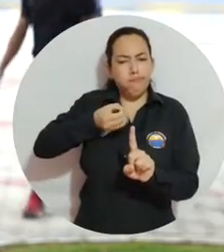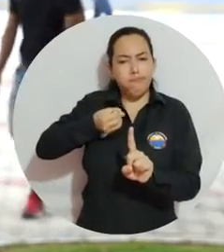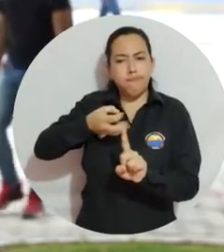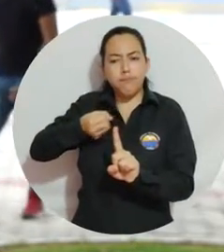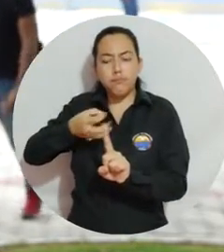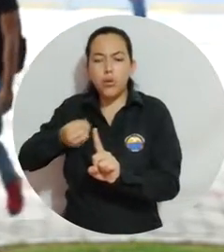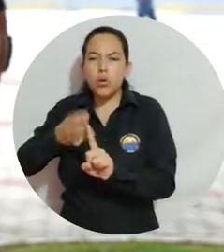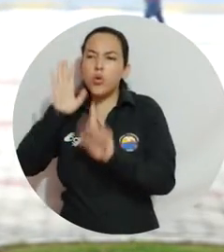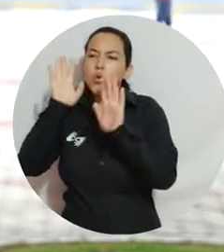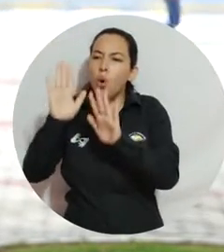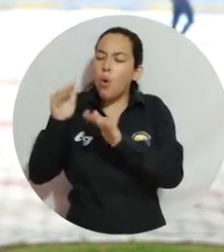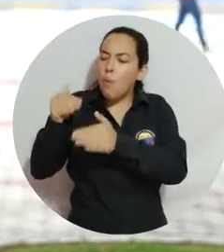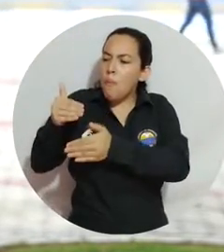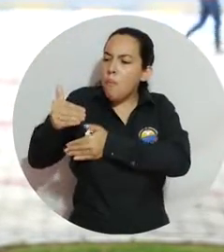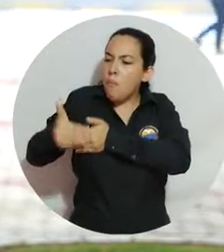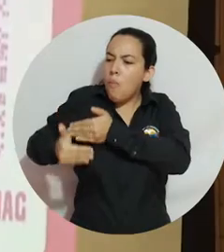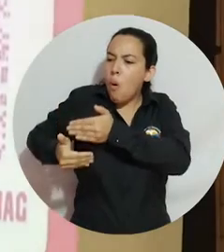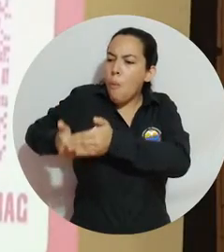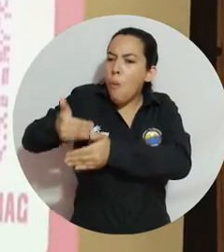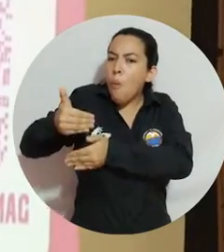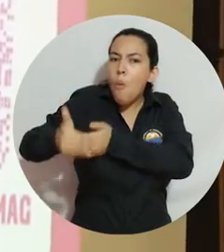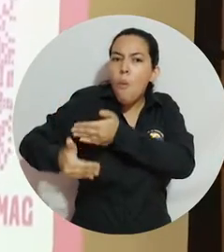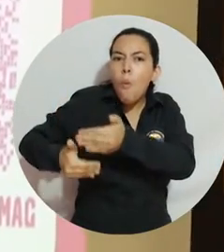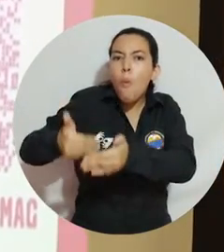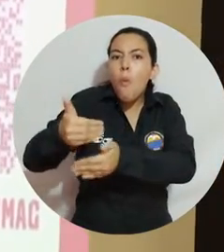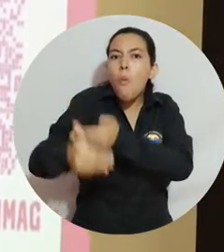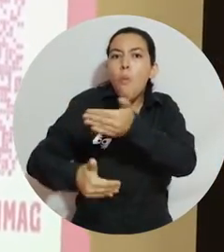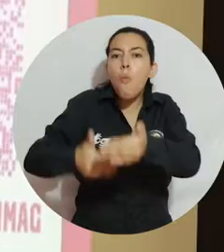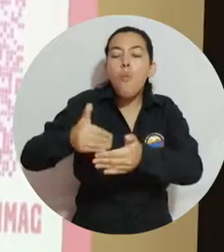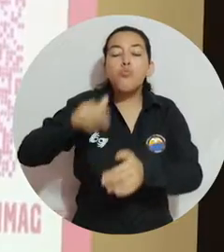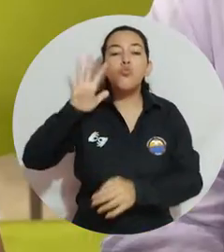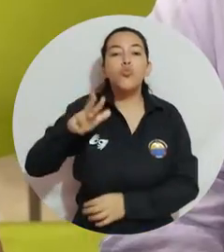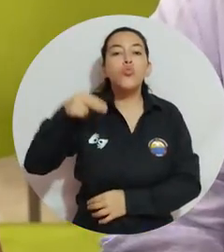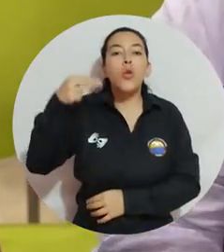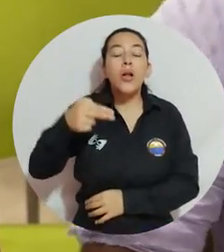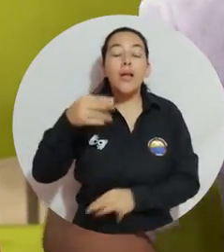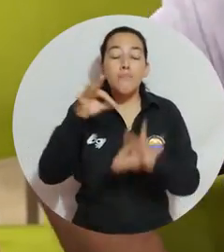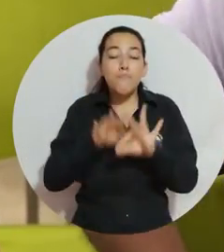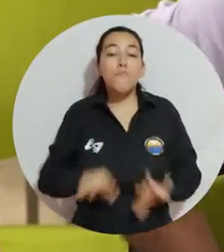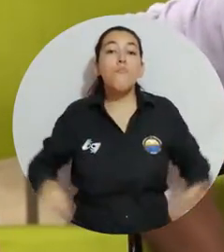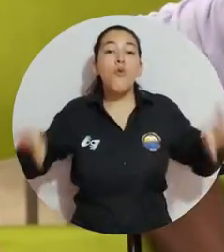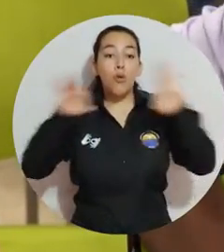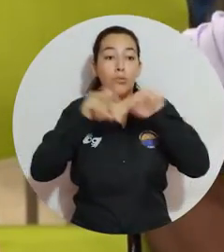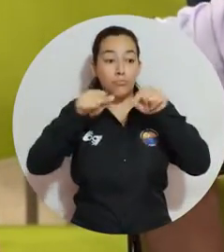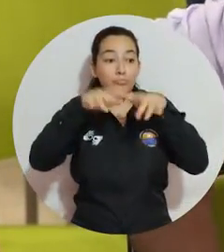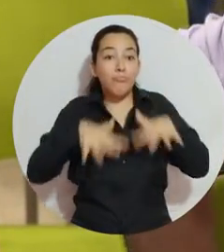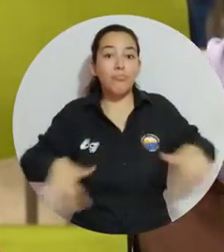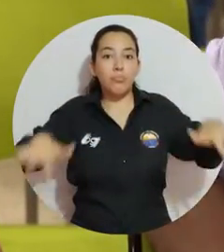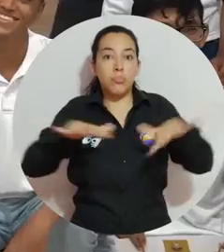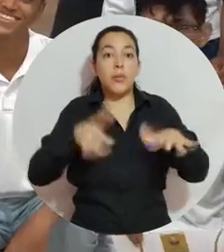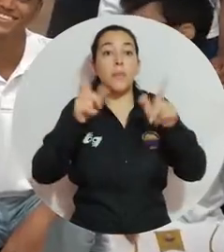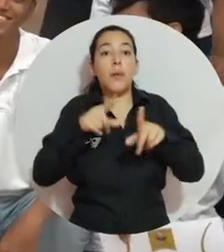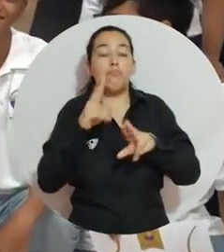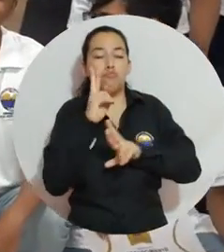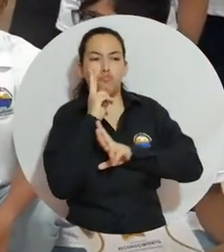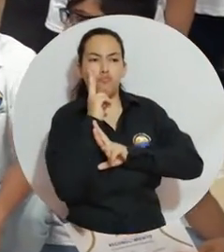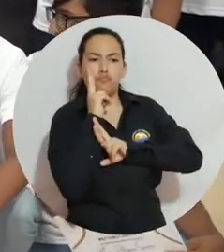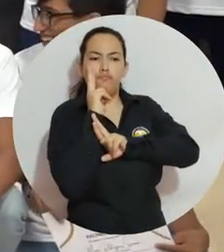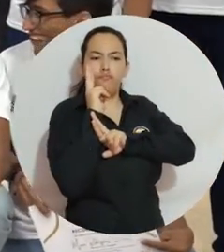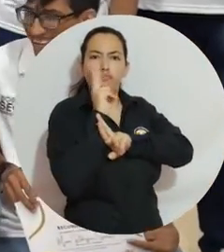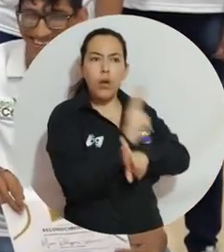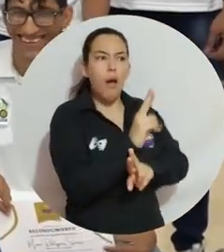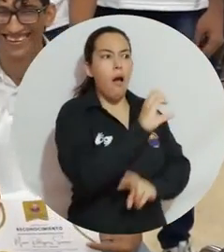los profesionales y todos los que han pasado por el transcurso de la historia de ese relicto tan importante para el campus. Se está